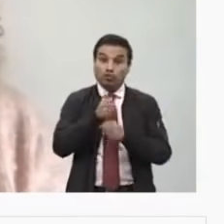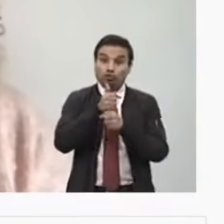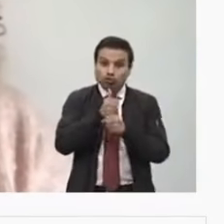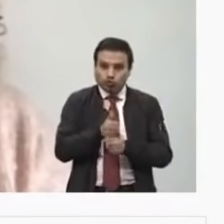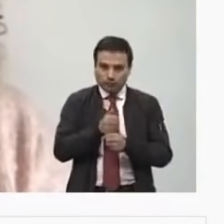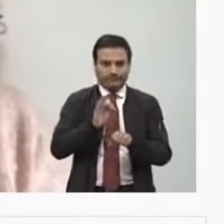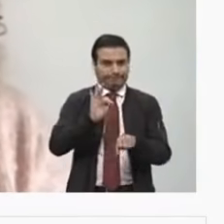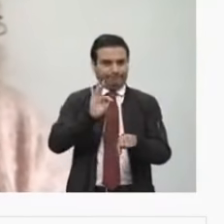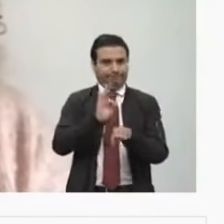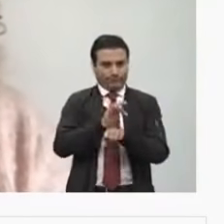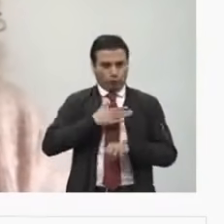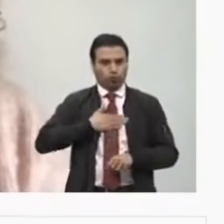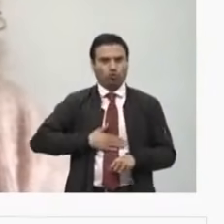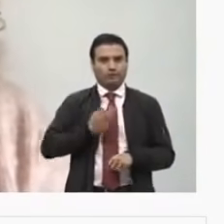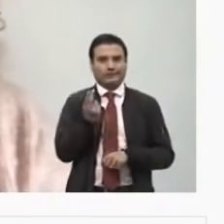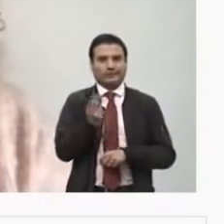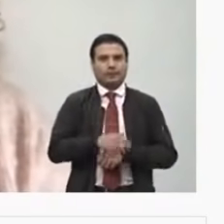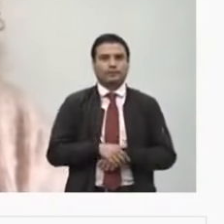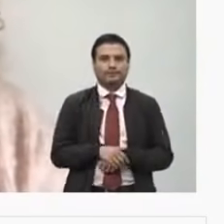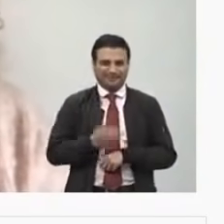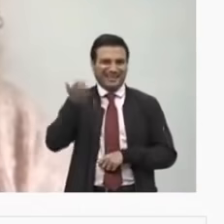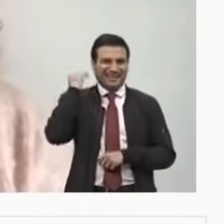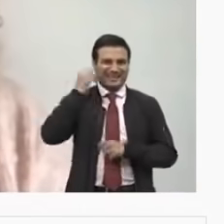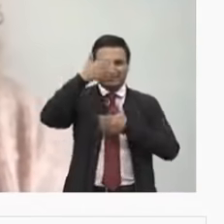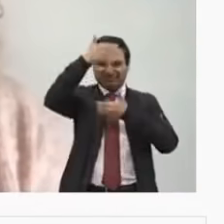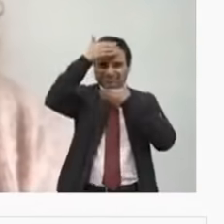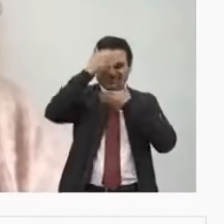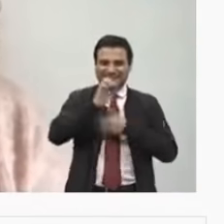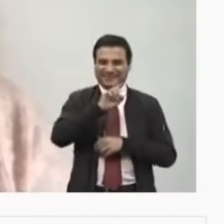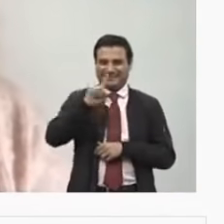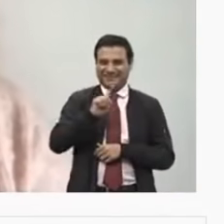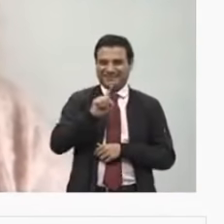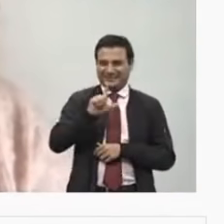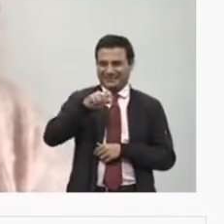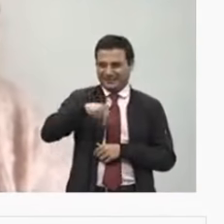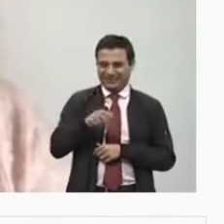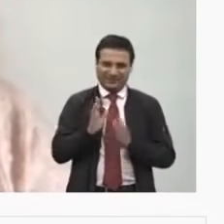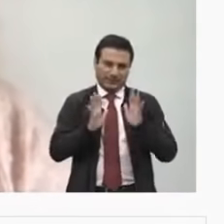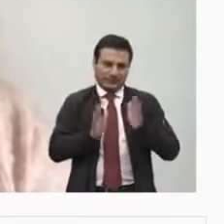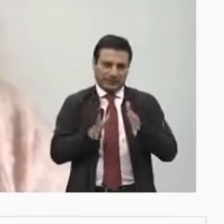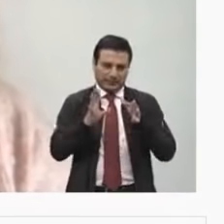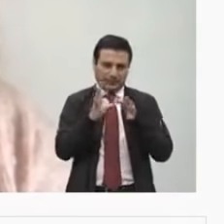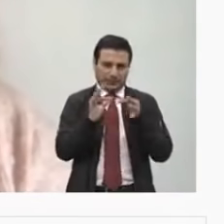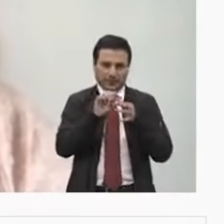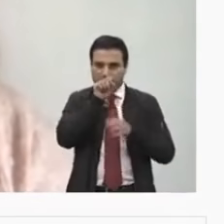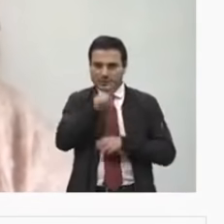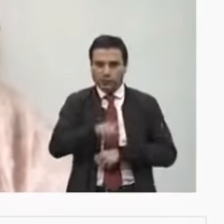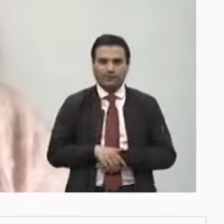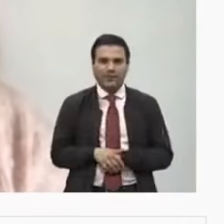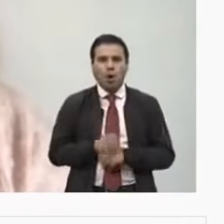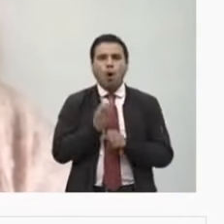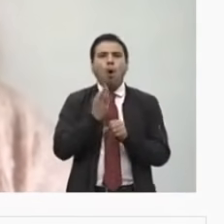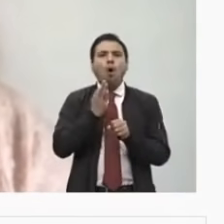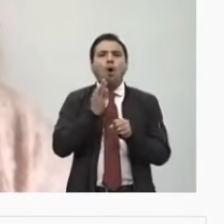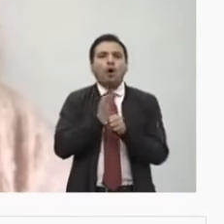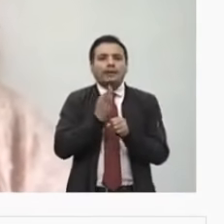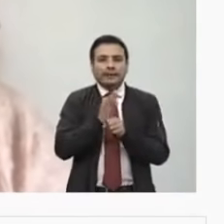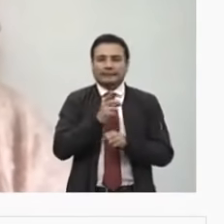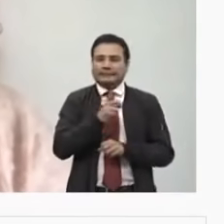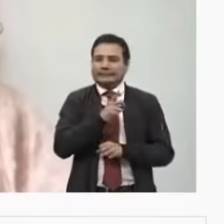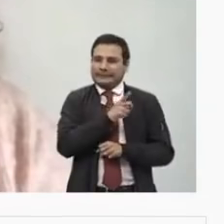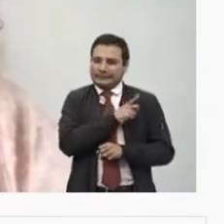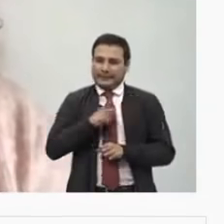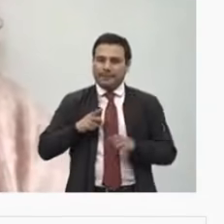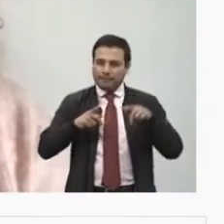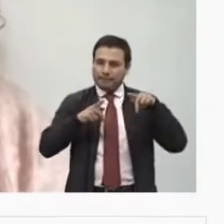en uno de los comunicados que acaban de sacar a mí lo que me interesaría mucho de este espacio es que supiéramos explicarle a